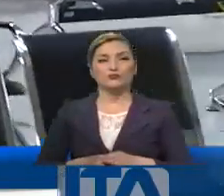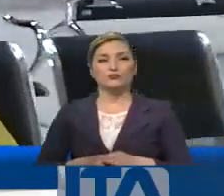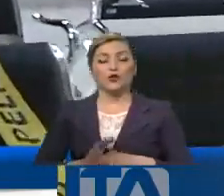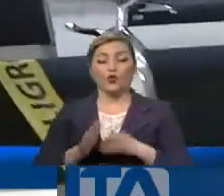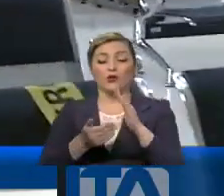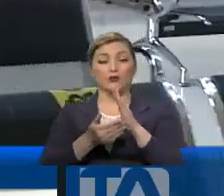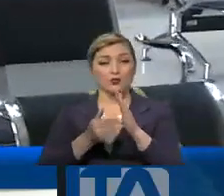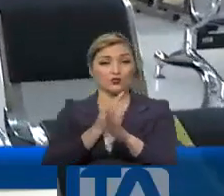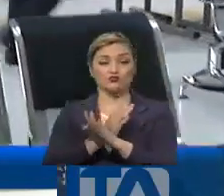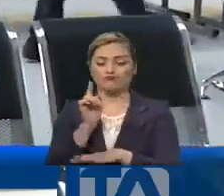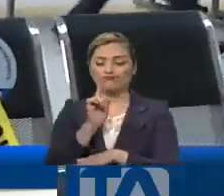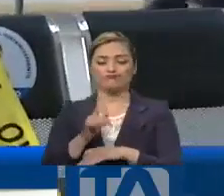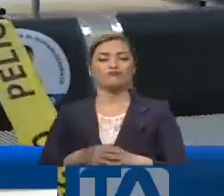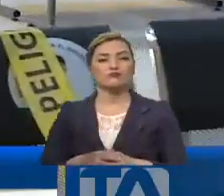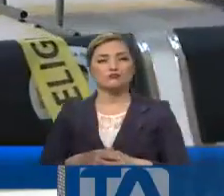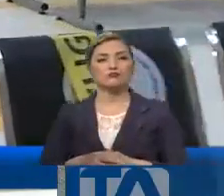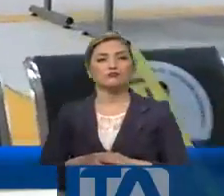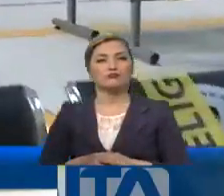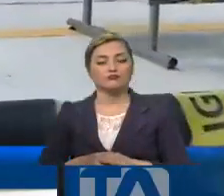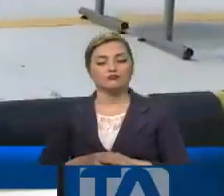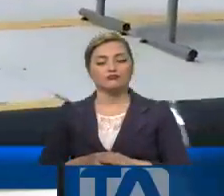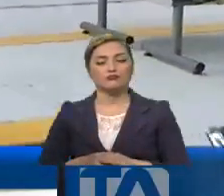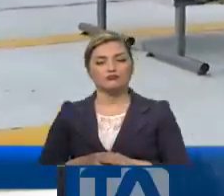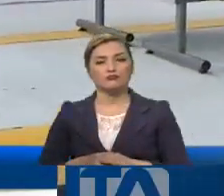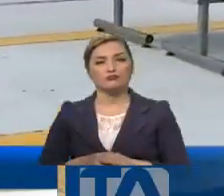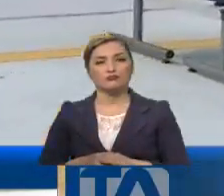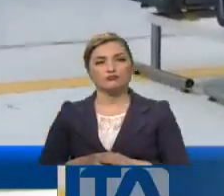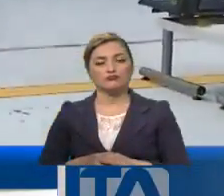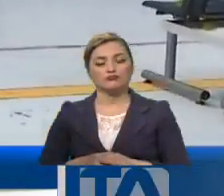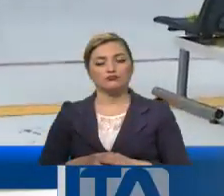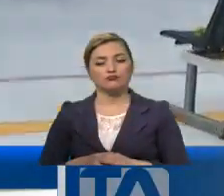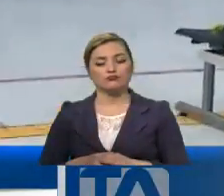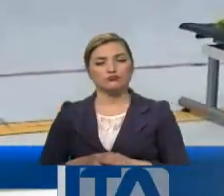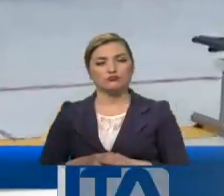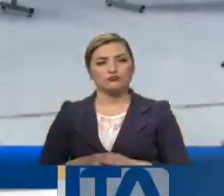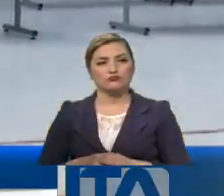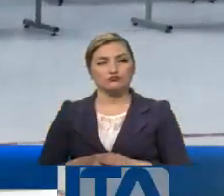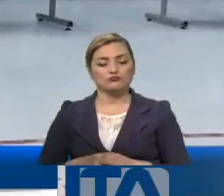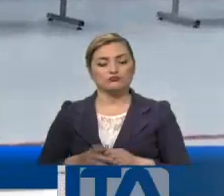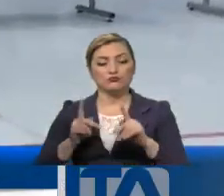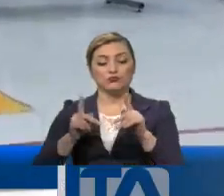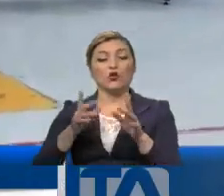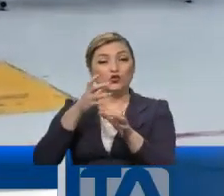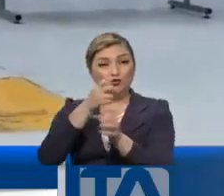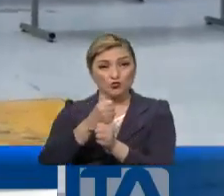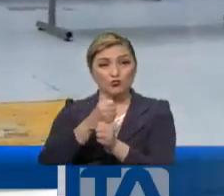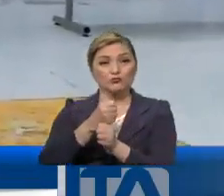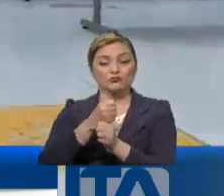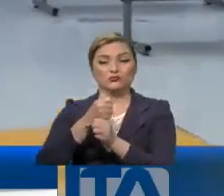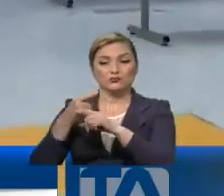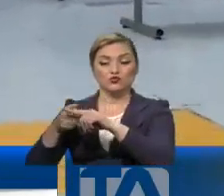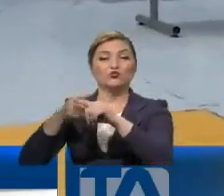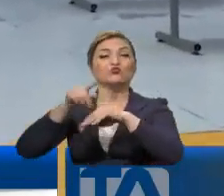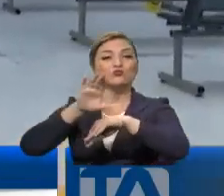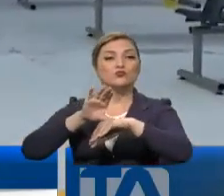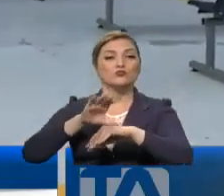tomarlo en esa hora, ¿no? Y en ese centro. Y justamente es la limitante que nos permite no solo cumplir con las medidas de bioseguridad en cada centro,